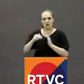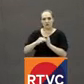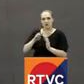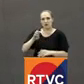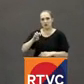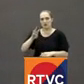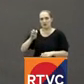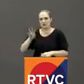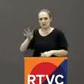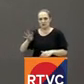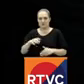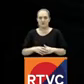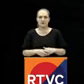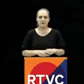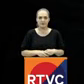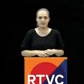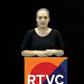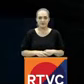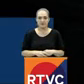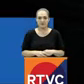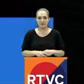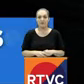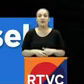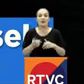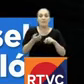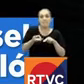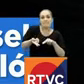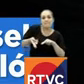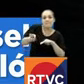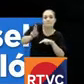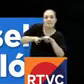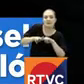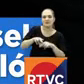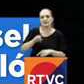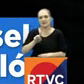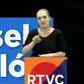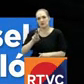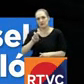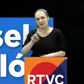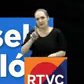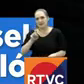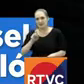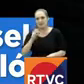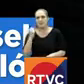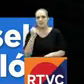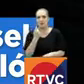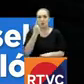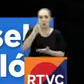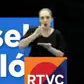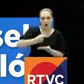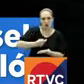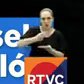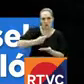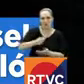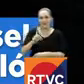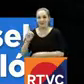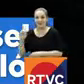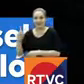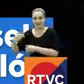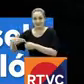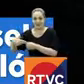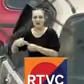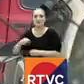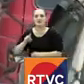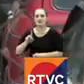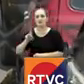galón. El precio de la gasolina tuvo un ajuste en promedio de 176 por galón y el diésel en promedio de